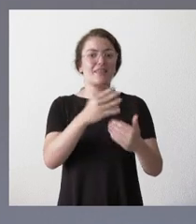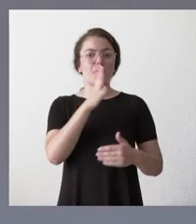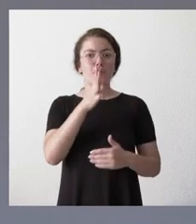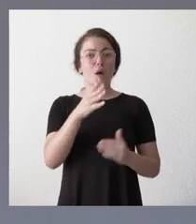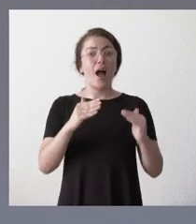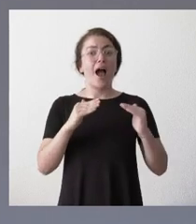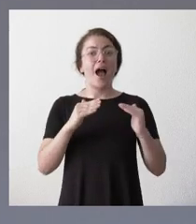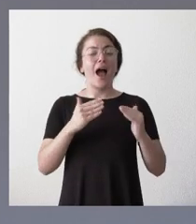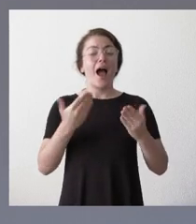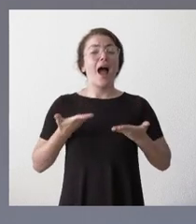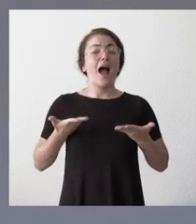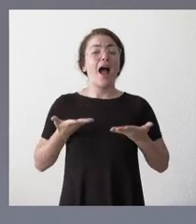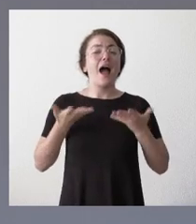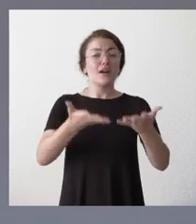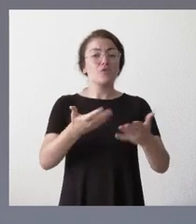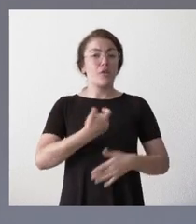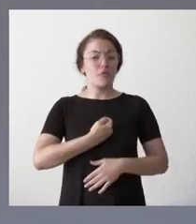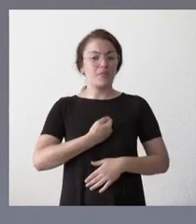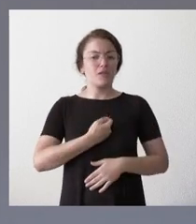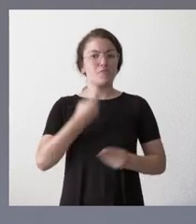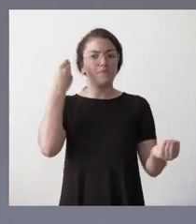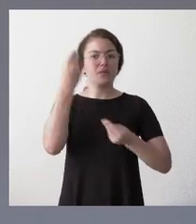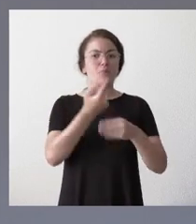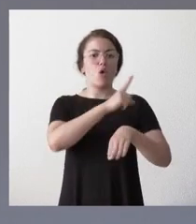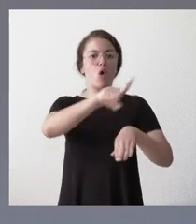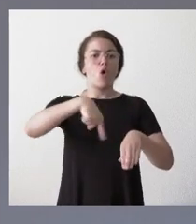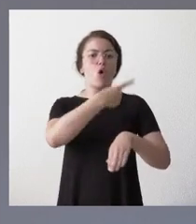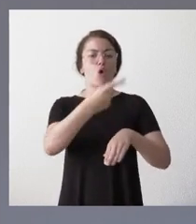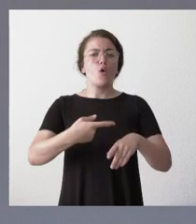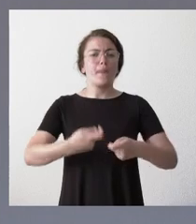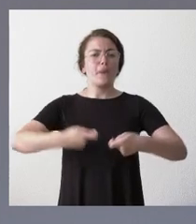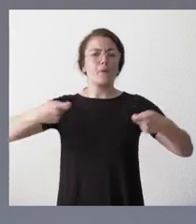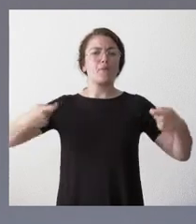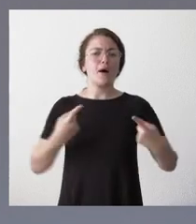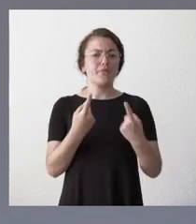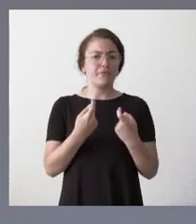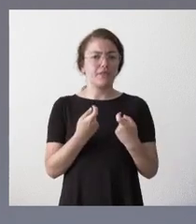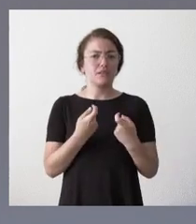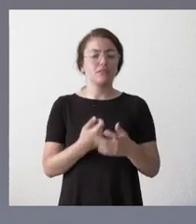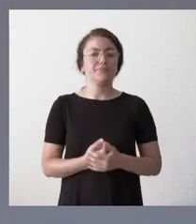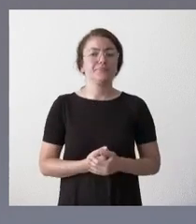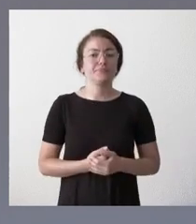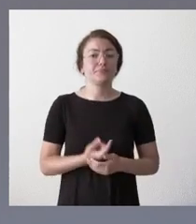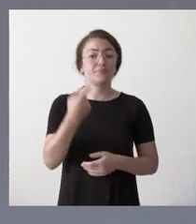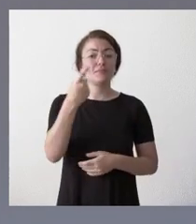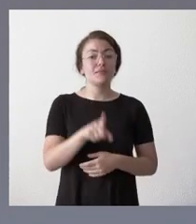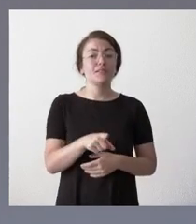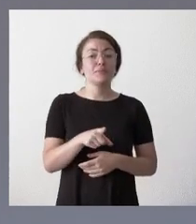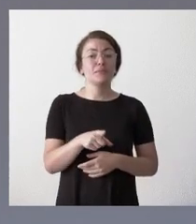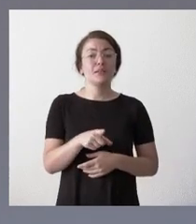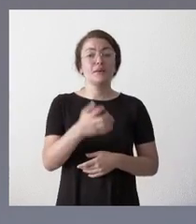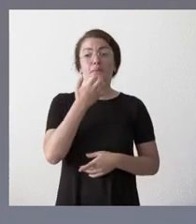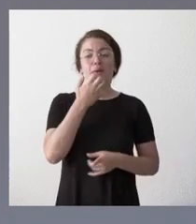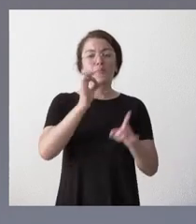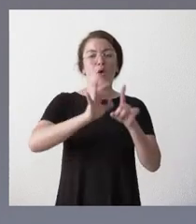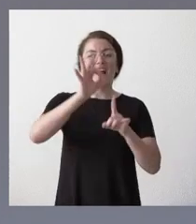incrementar las horas diarias que tienen de ayuda a domicilio, que en los diferentes grados, en el grado 1